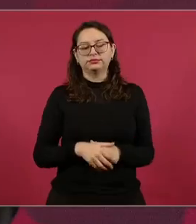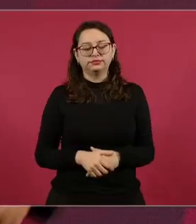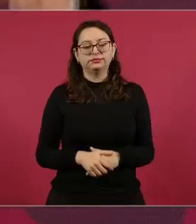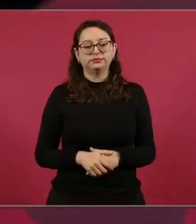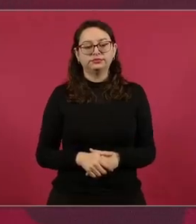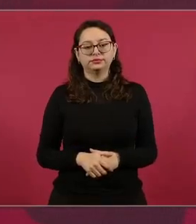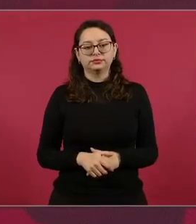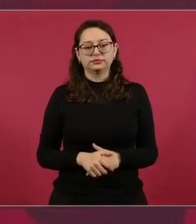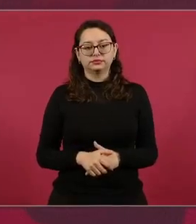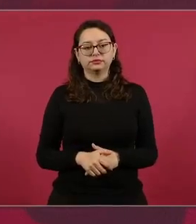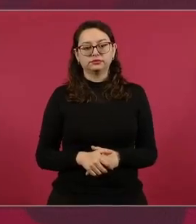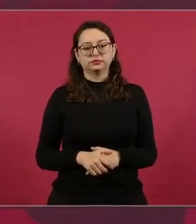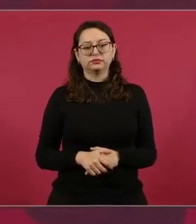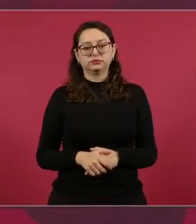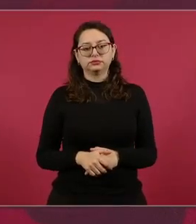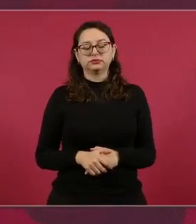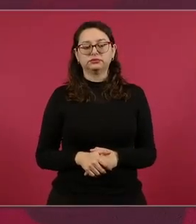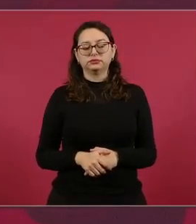era